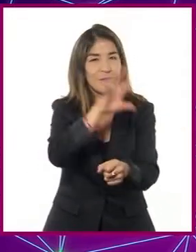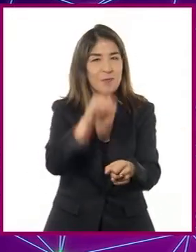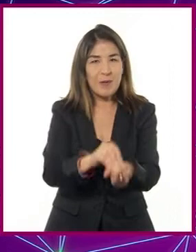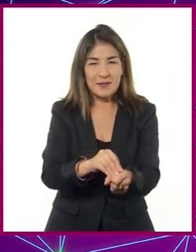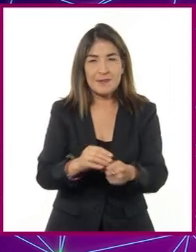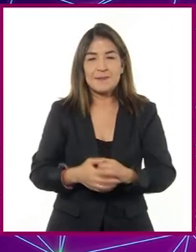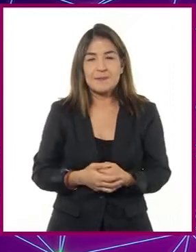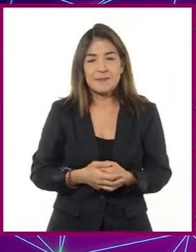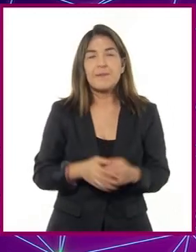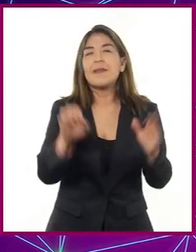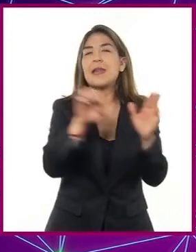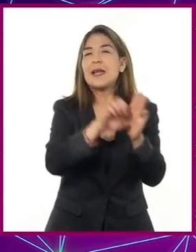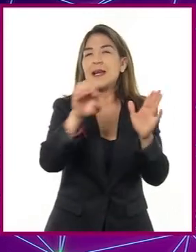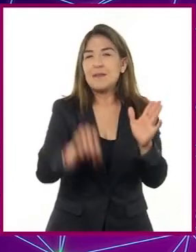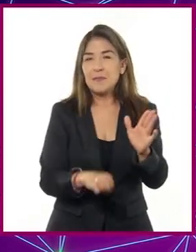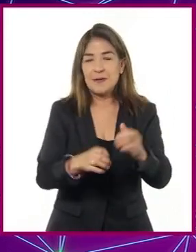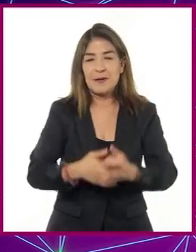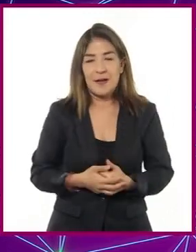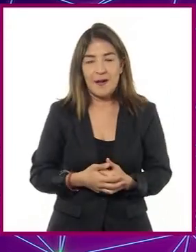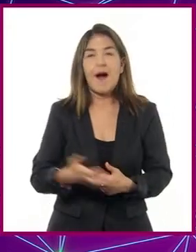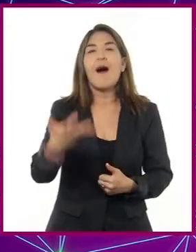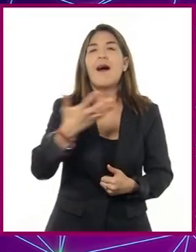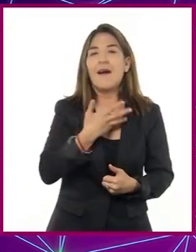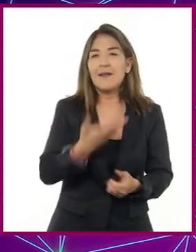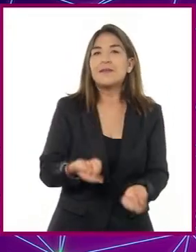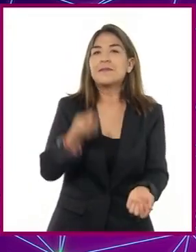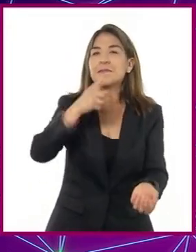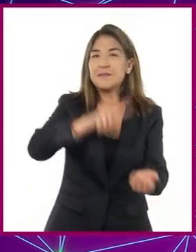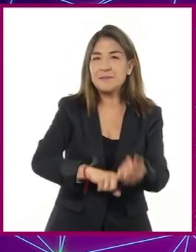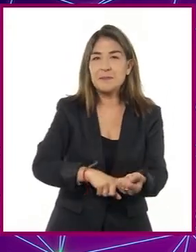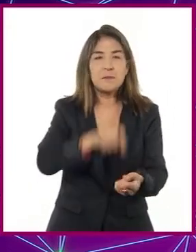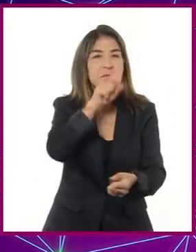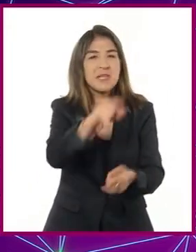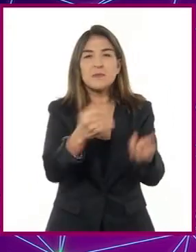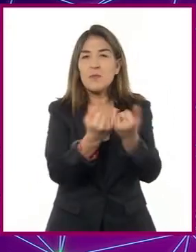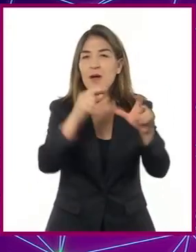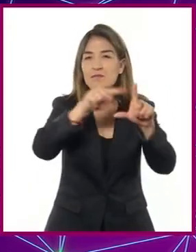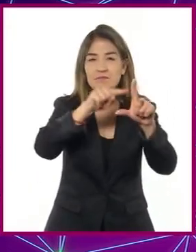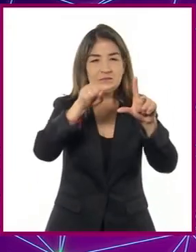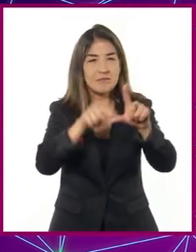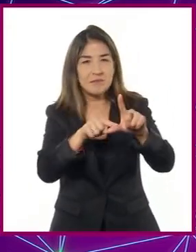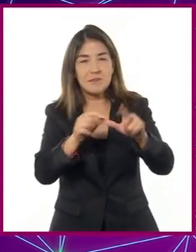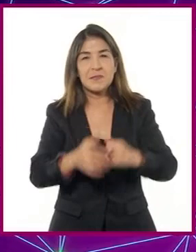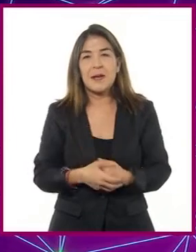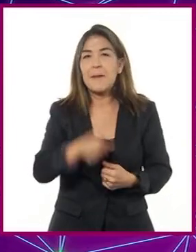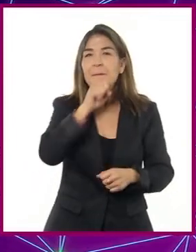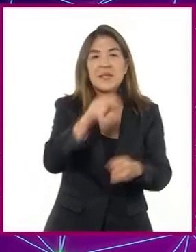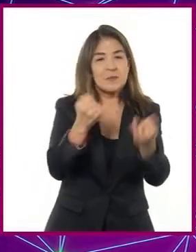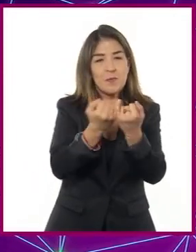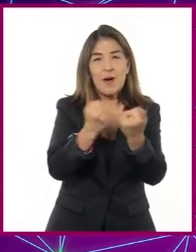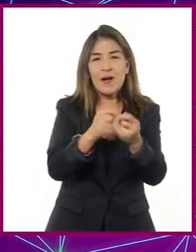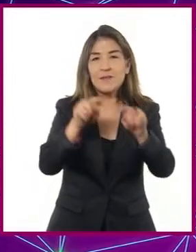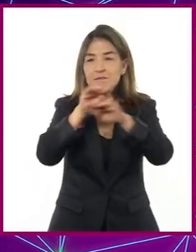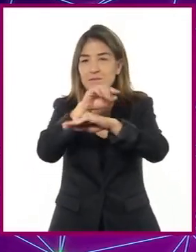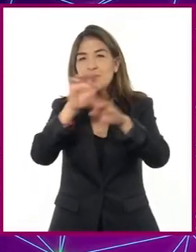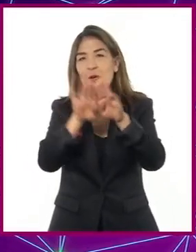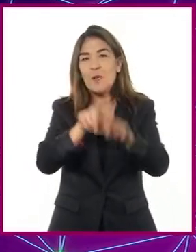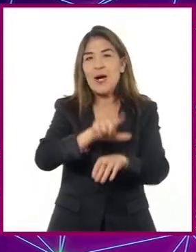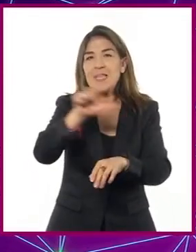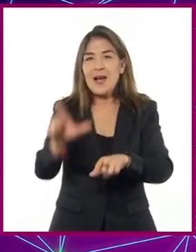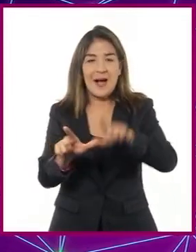Es decir, tiene los mismos ángulos, los mismos lados y